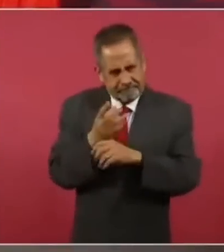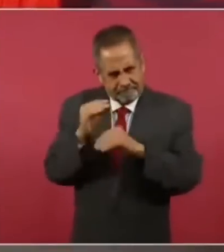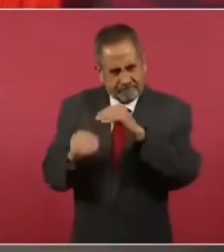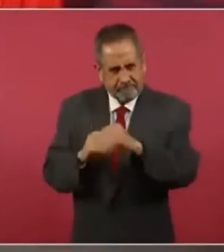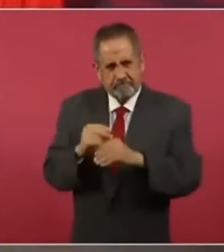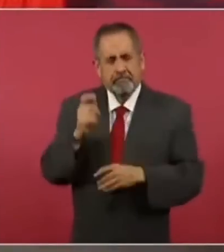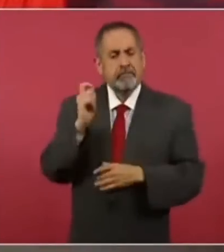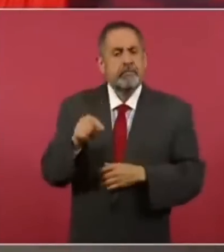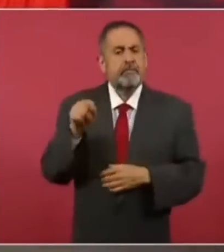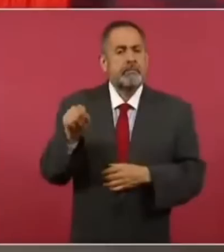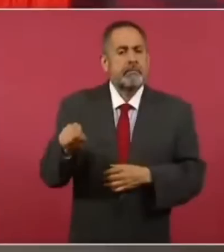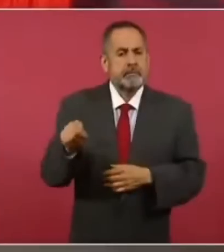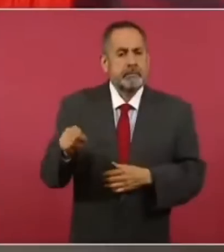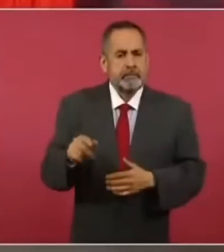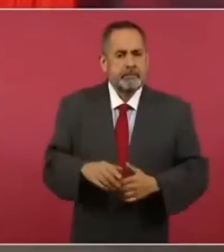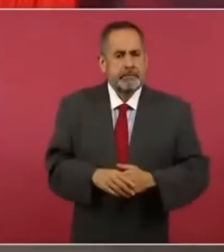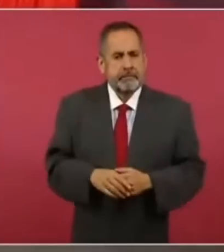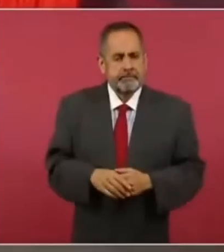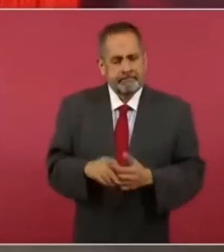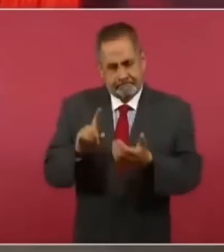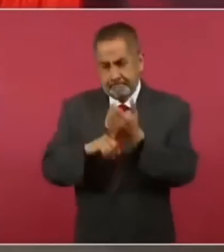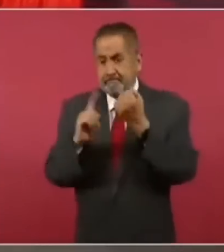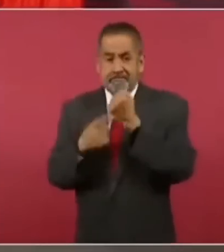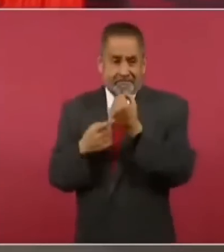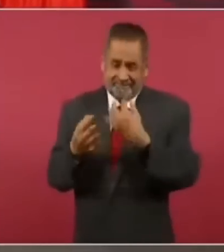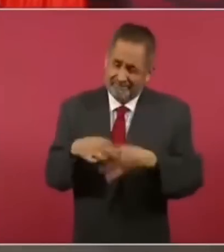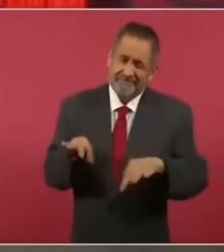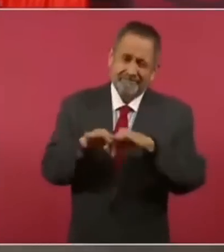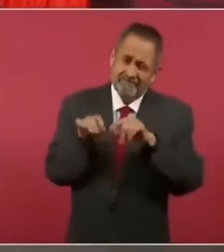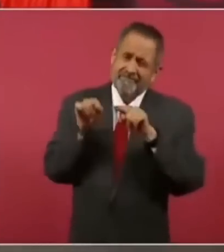Es un asunto de fondo.